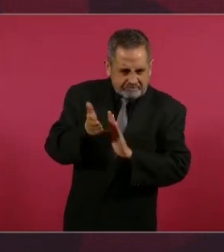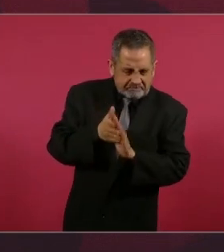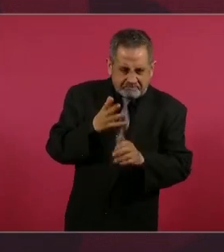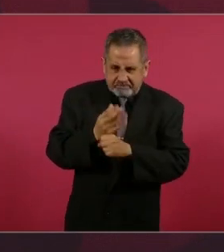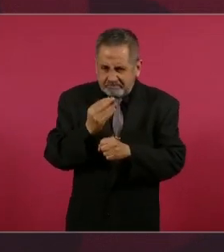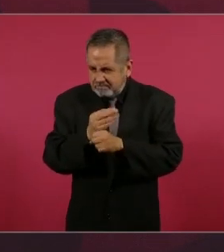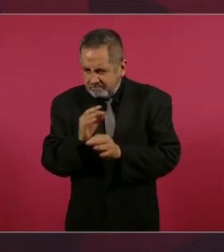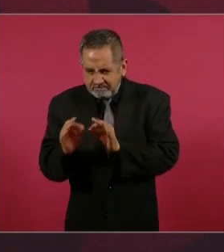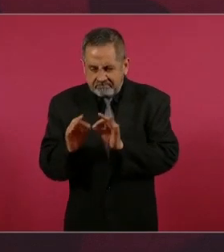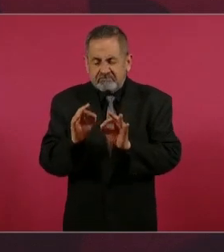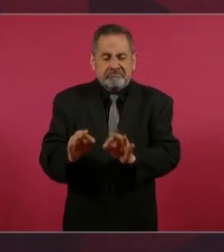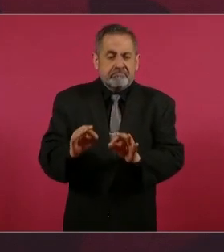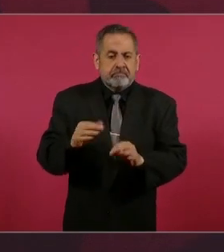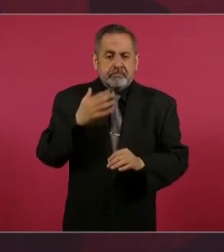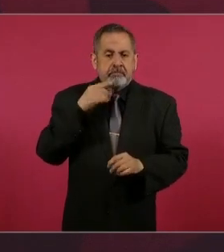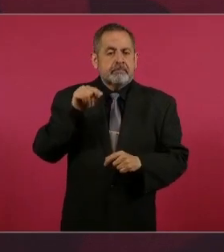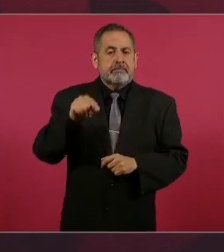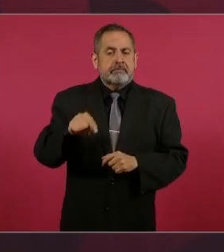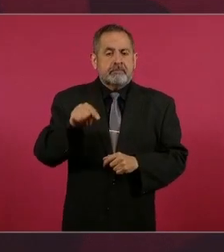de